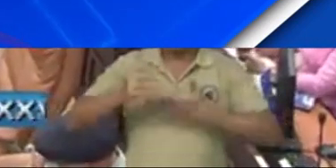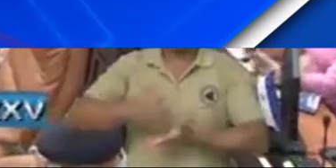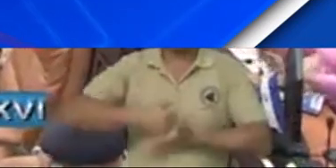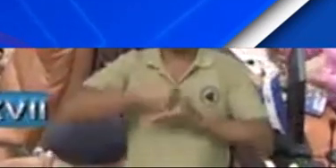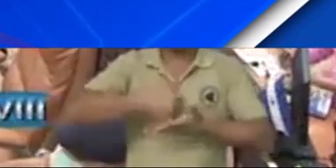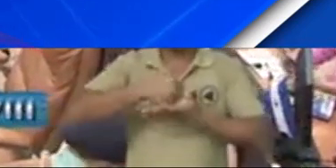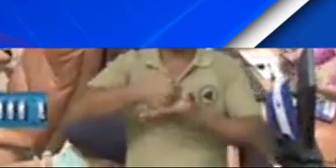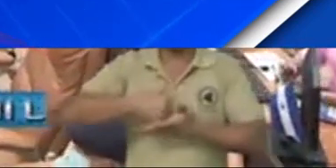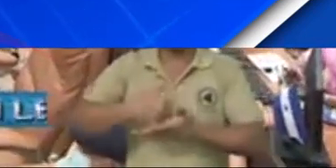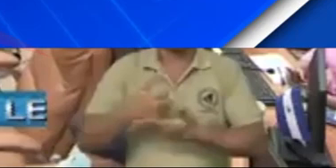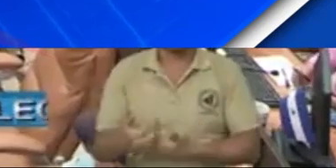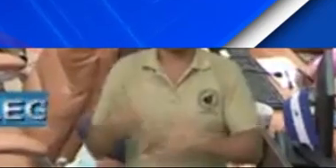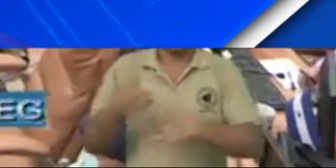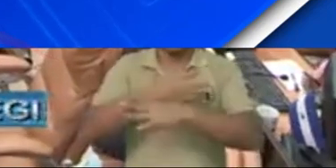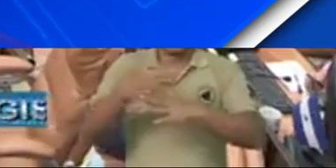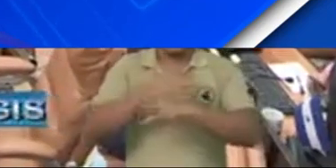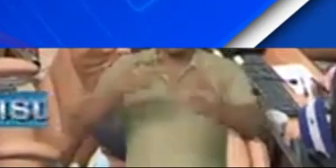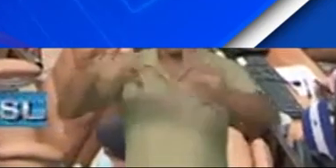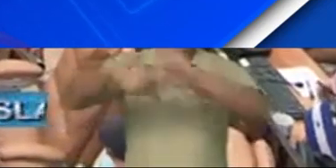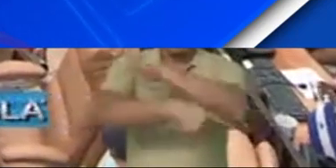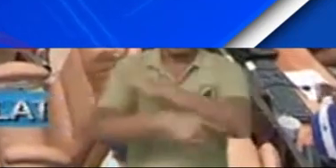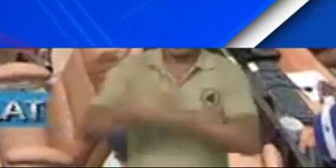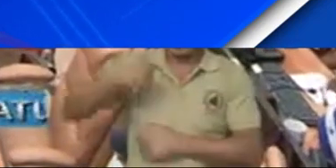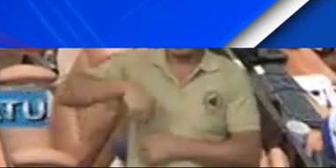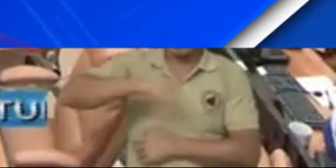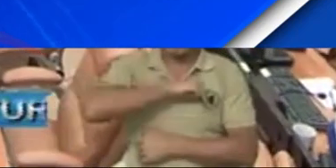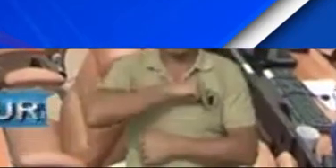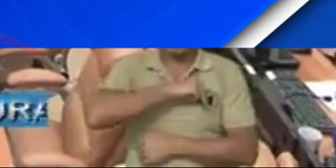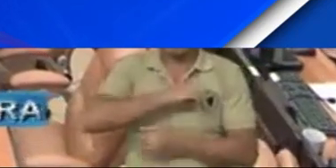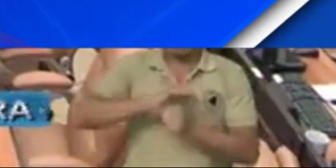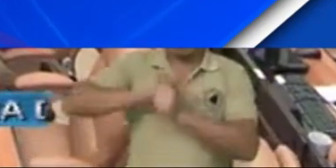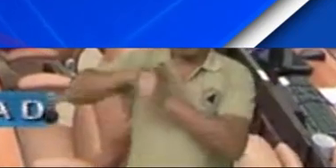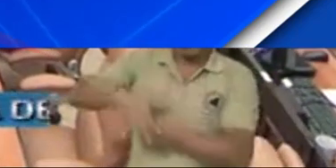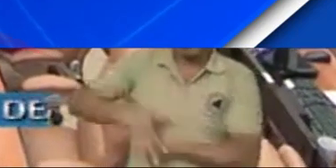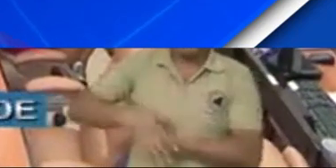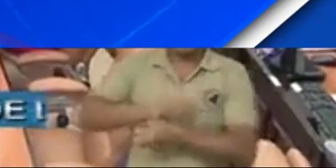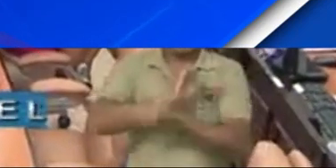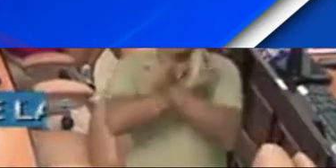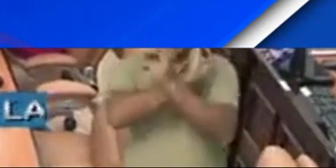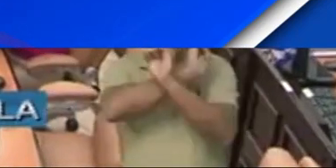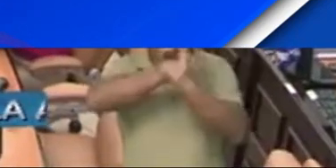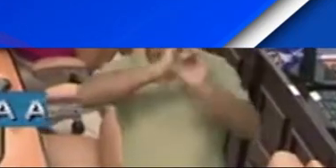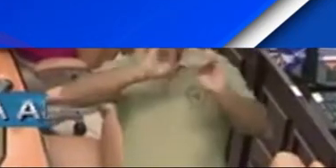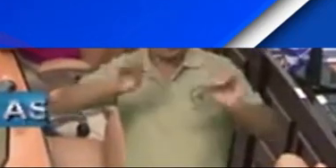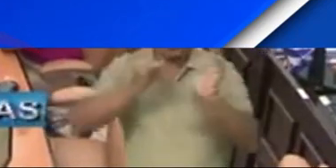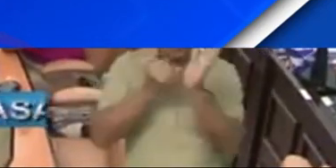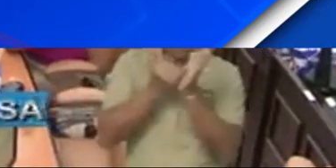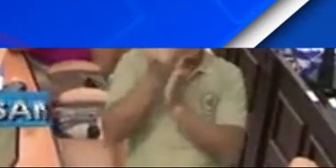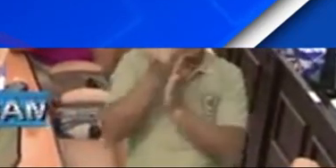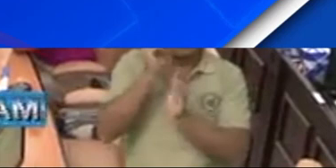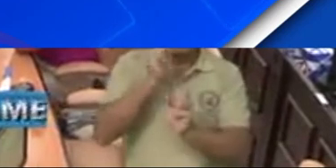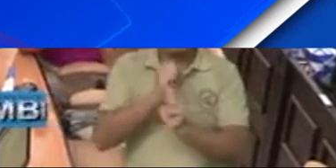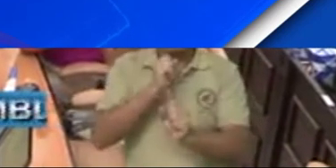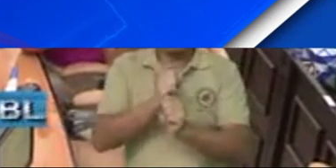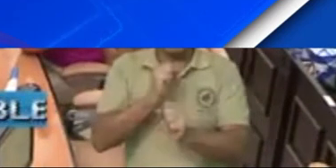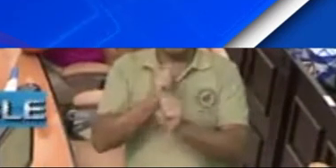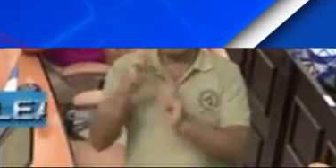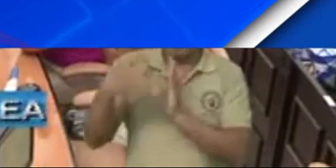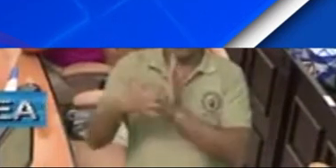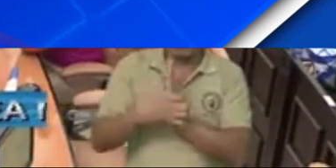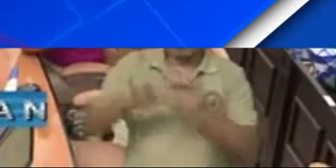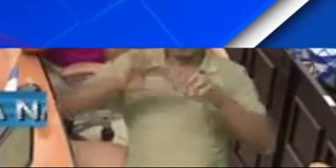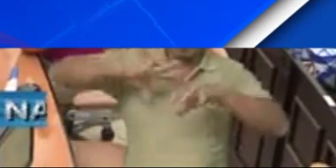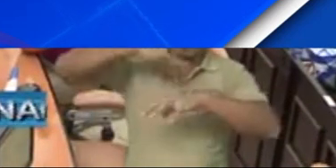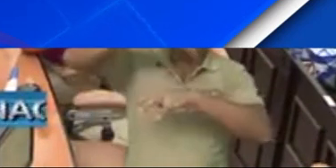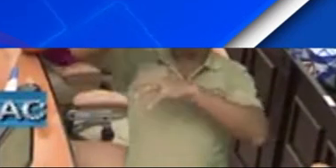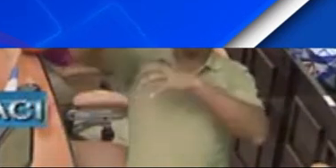de la cooperación entre los Estados miembros, sin discriminaciones en las actividades de exploración, investigación, tecnología espacial